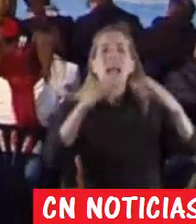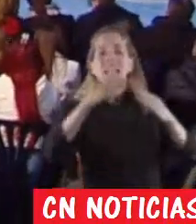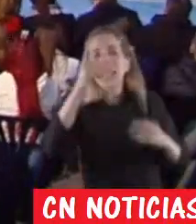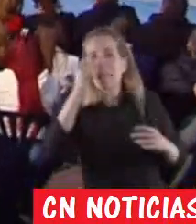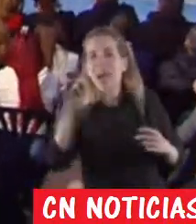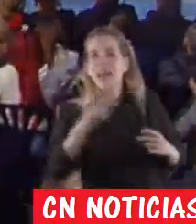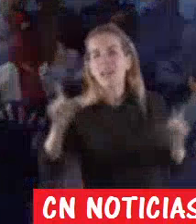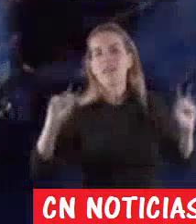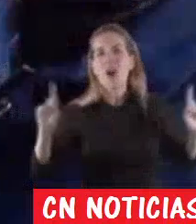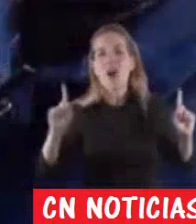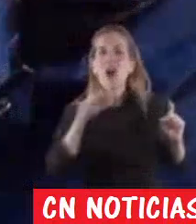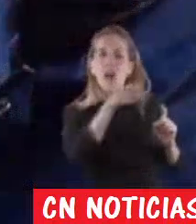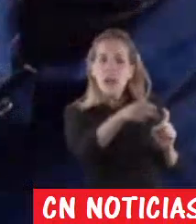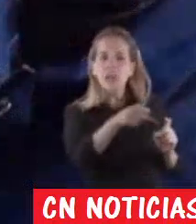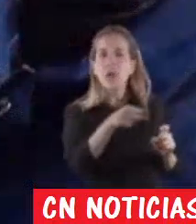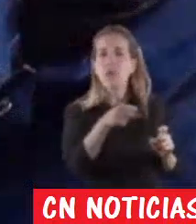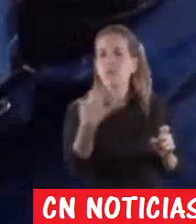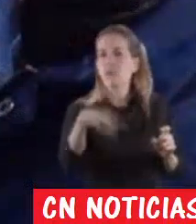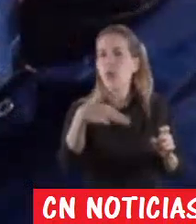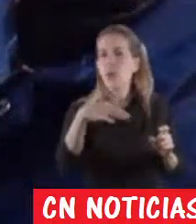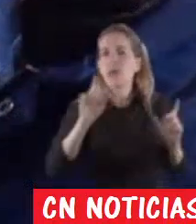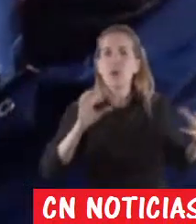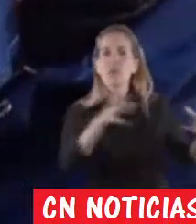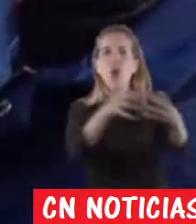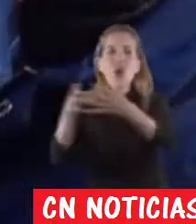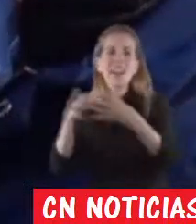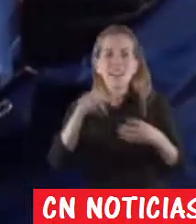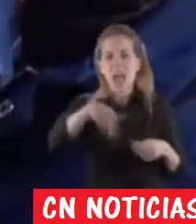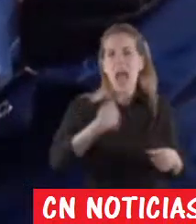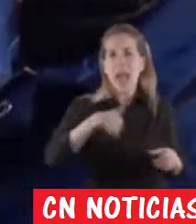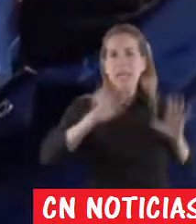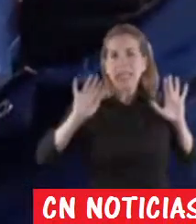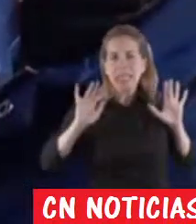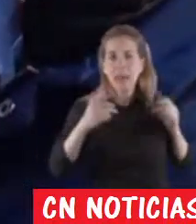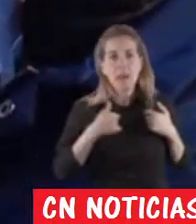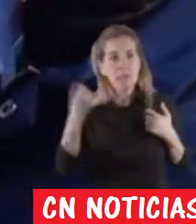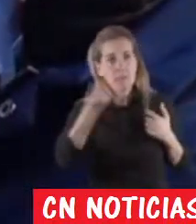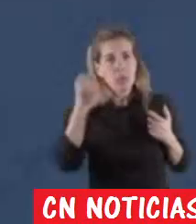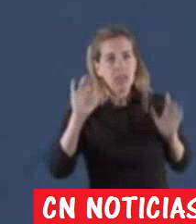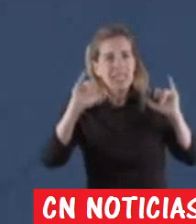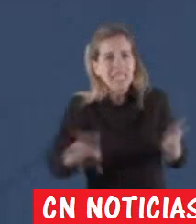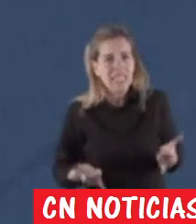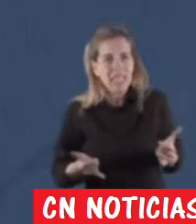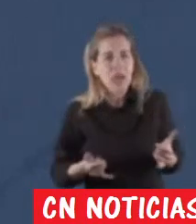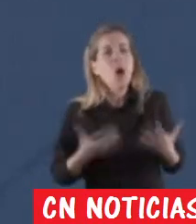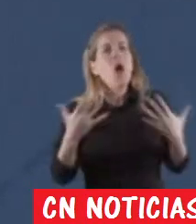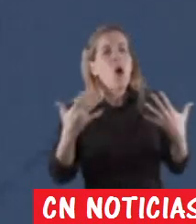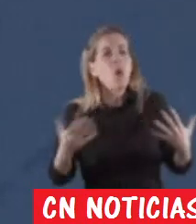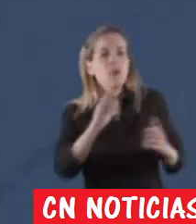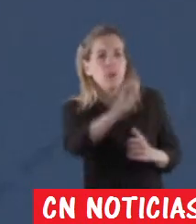eso. Eso es parte del trabajo que las organizaciones sociales hacen en la Argentina y que yo tanto valoro. Claro que hay que